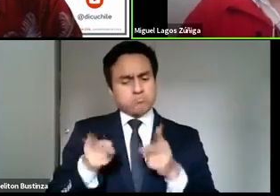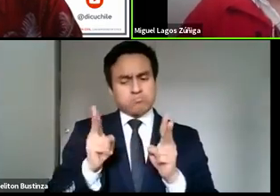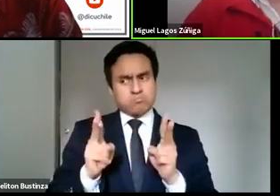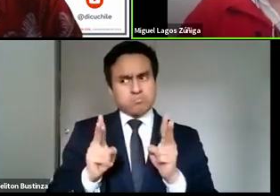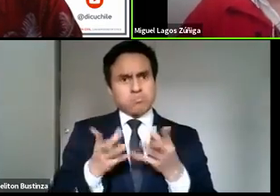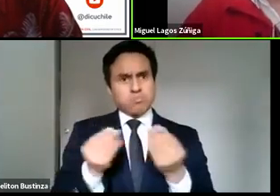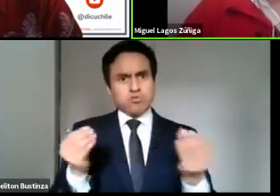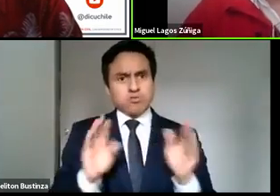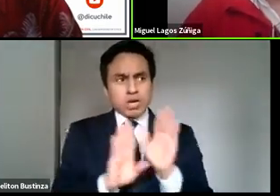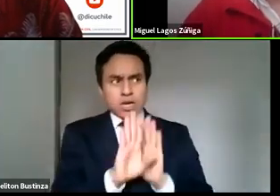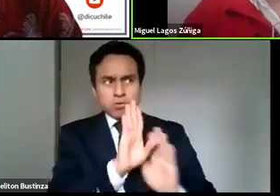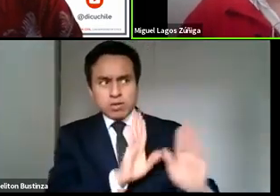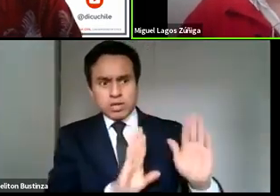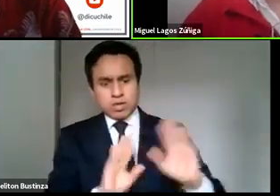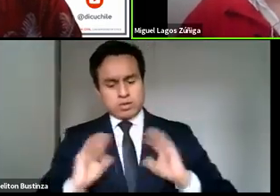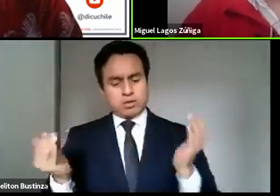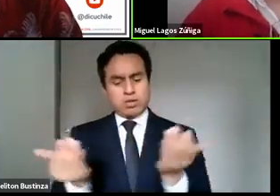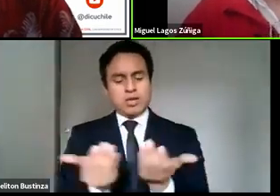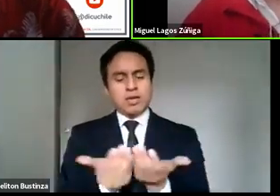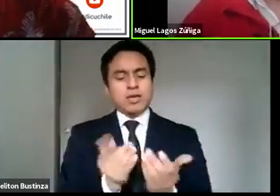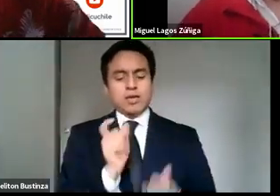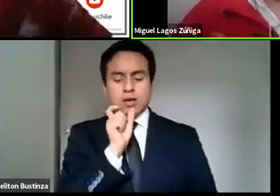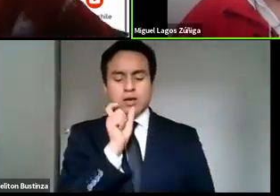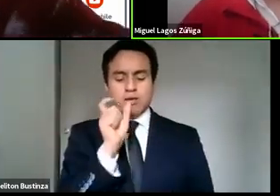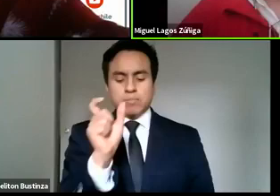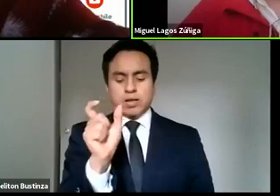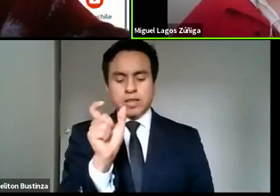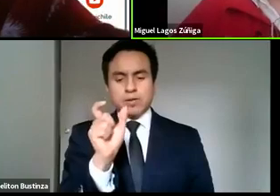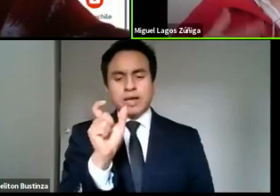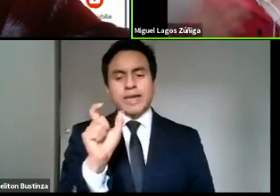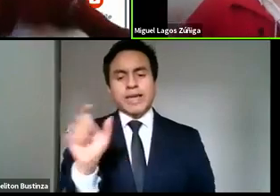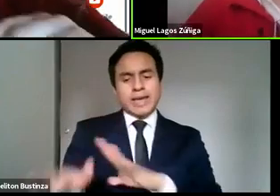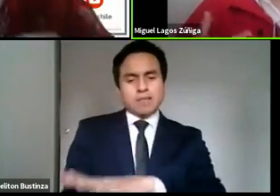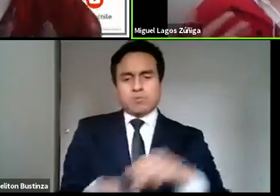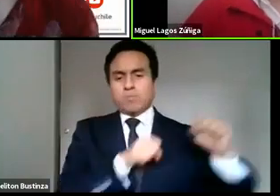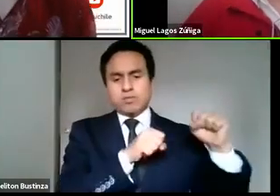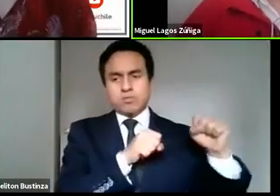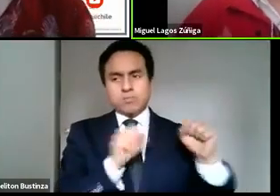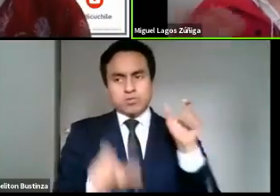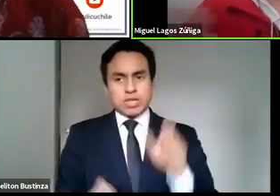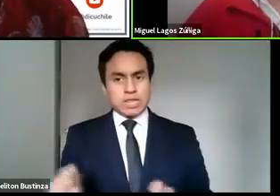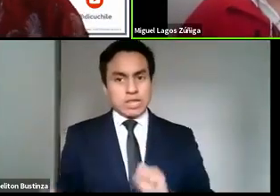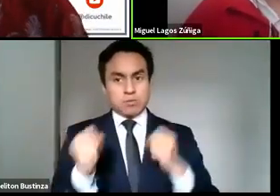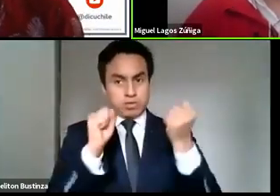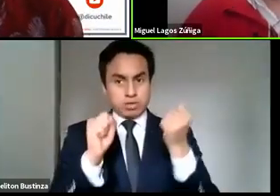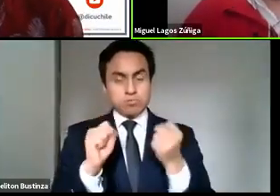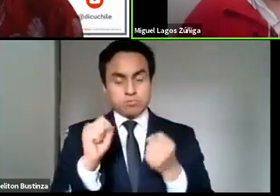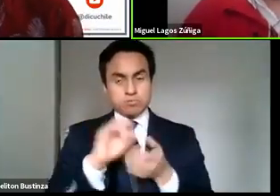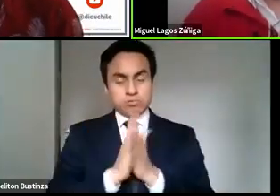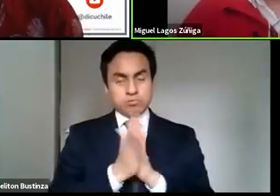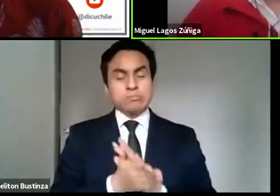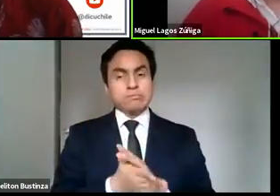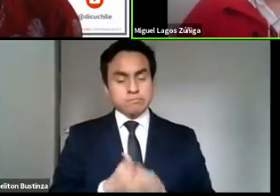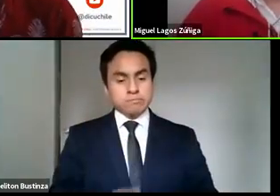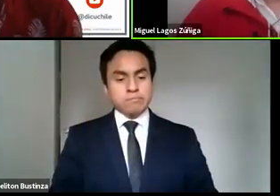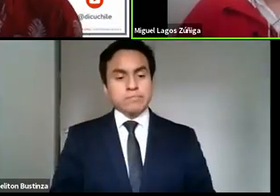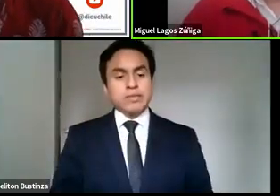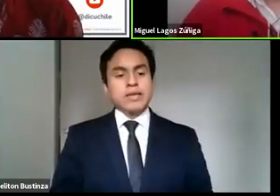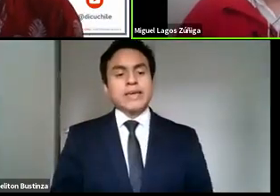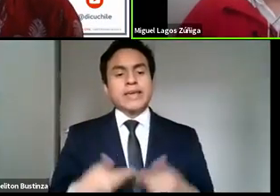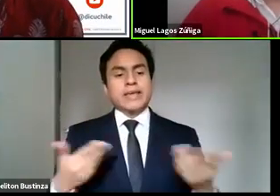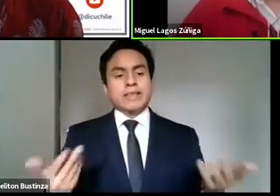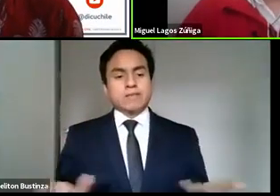mucho cautela, porque la palabra, por ejemplo, de expropiación produce mucho nerviosismo en todos los sectores.